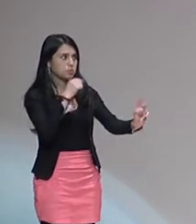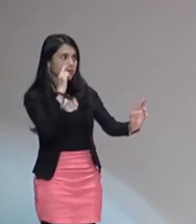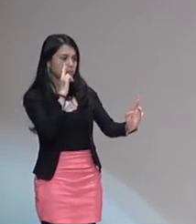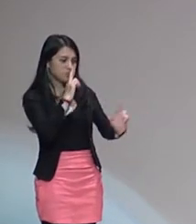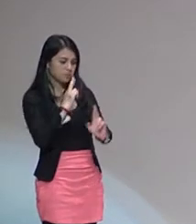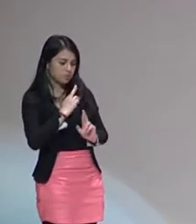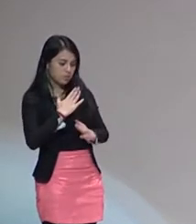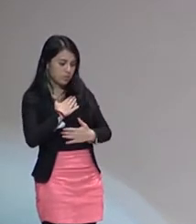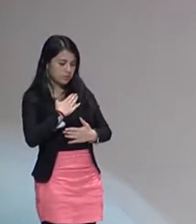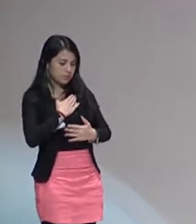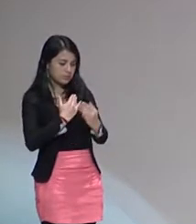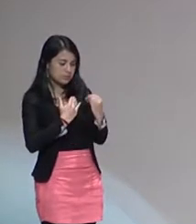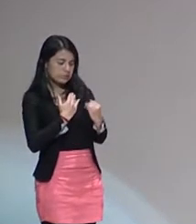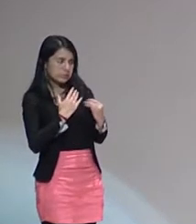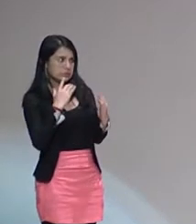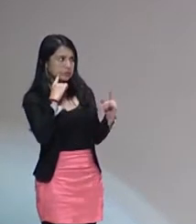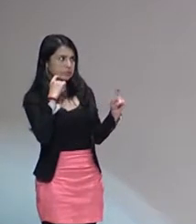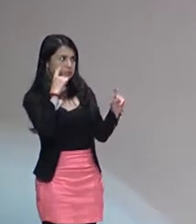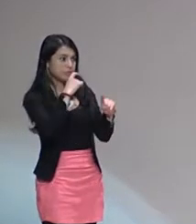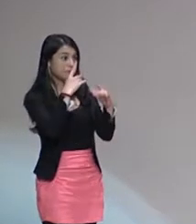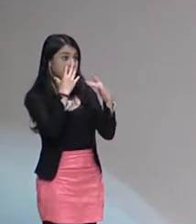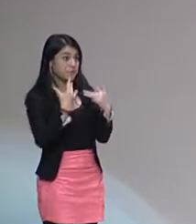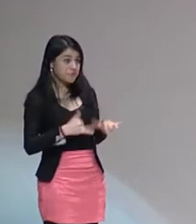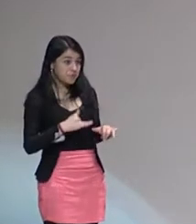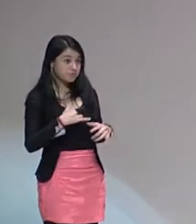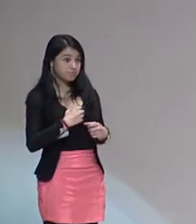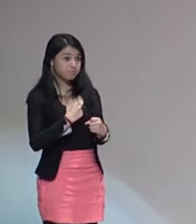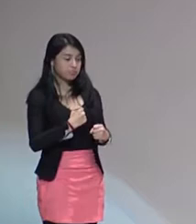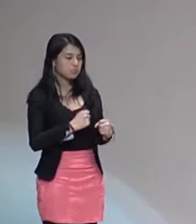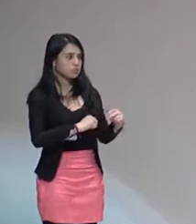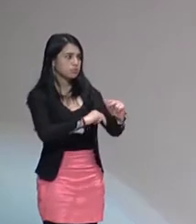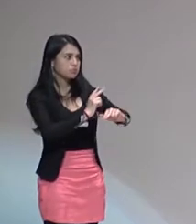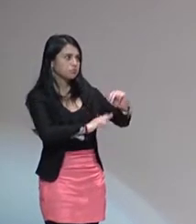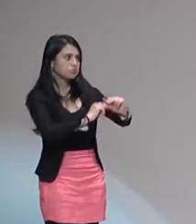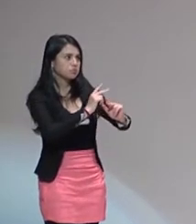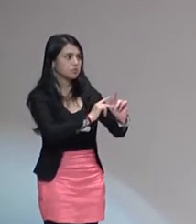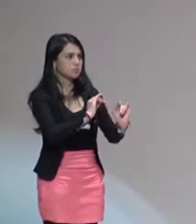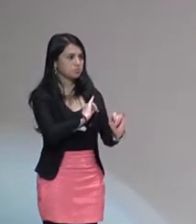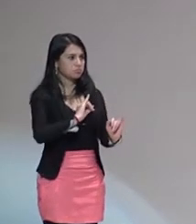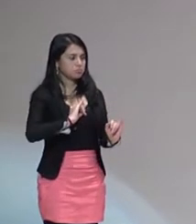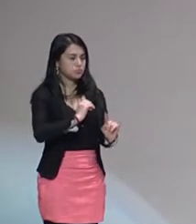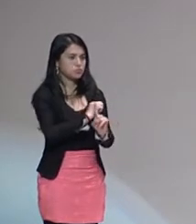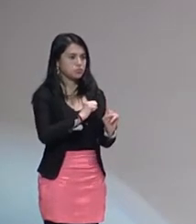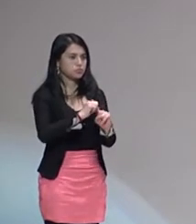reconocerme a mí y así reconstruir el tejido social.